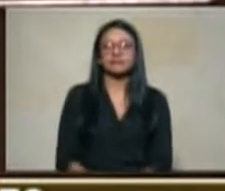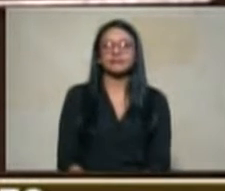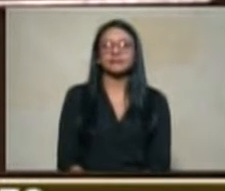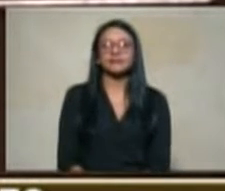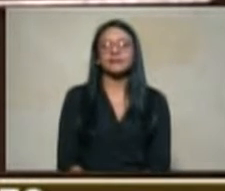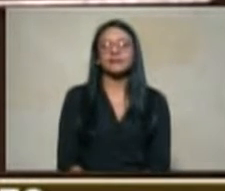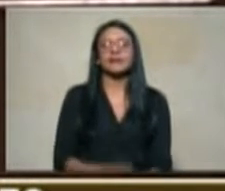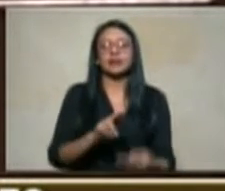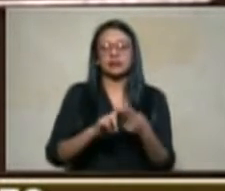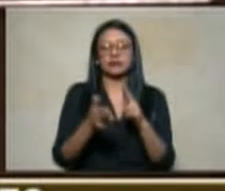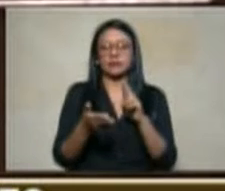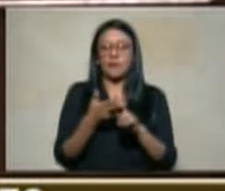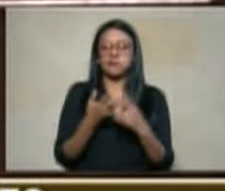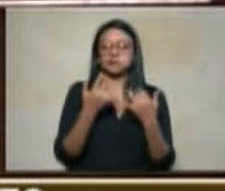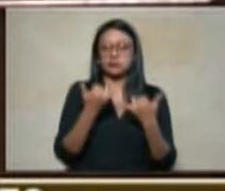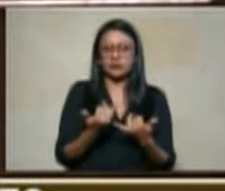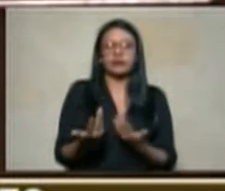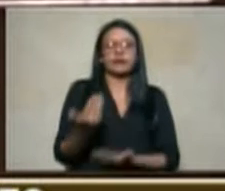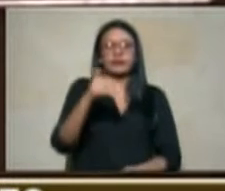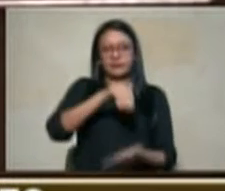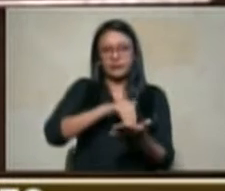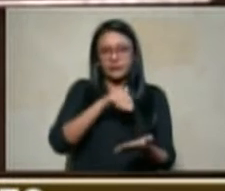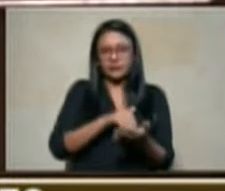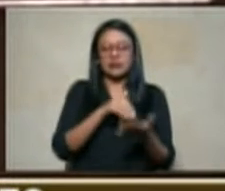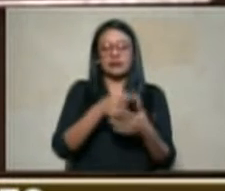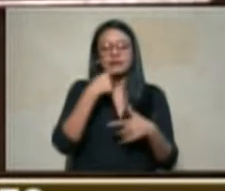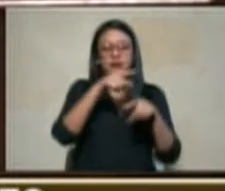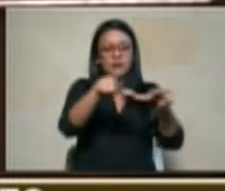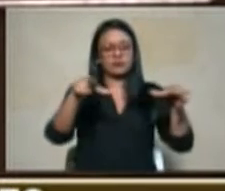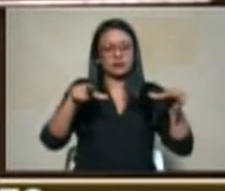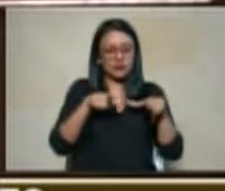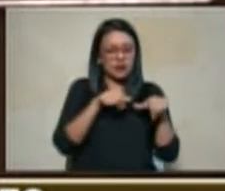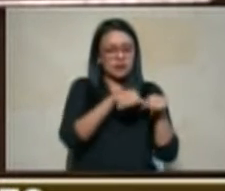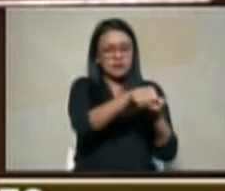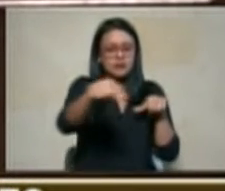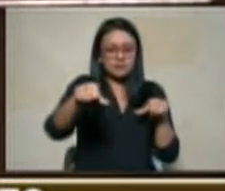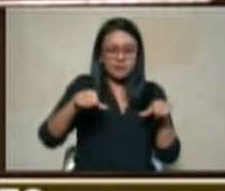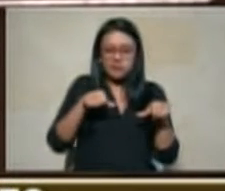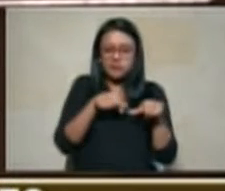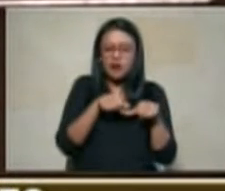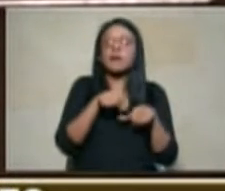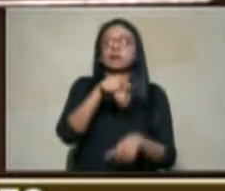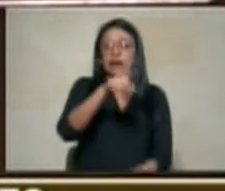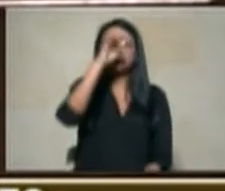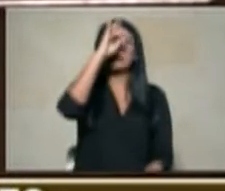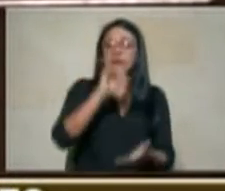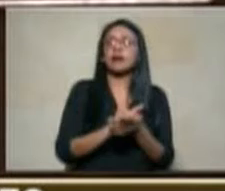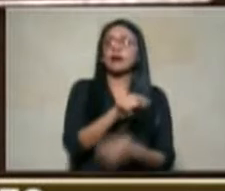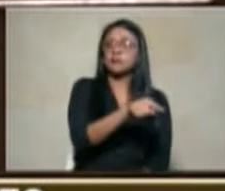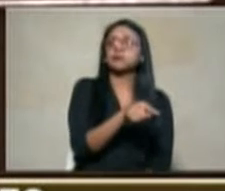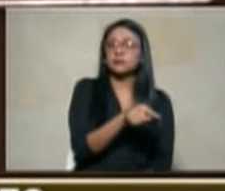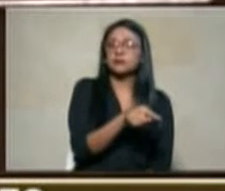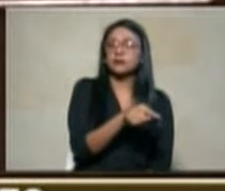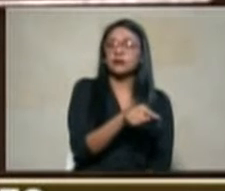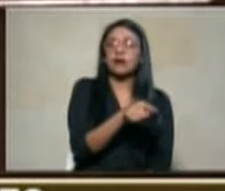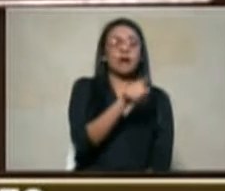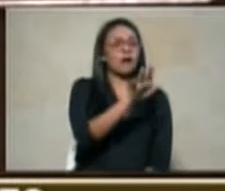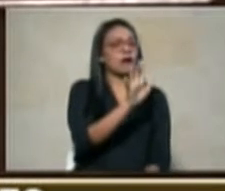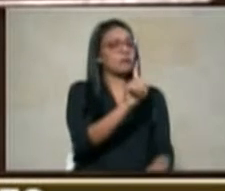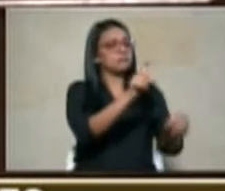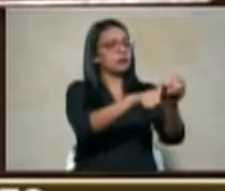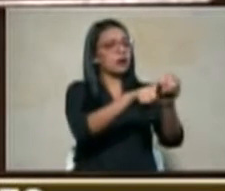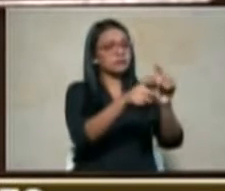parceleros adjudicatarios, y vuelvo a la tesis de las parcelaciones, a eso sí le creen, y a eso los